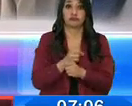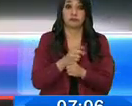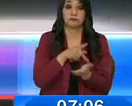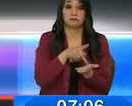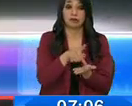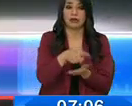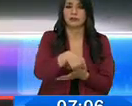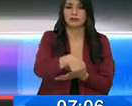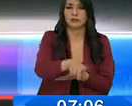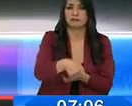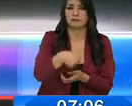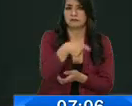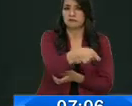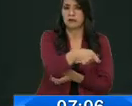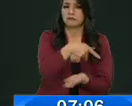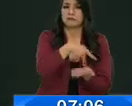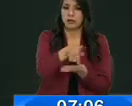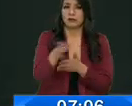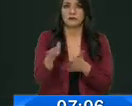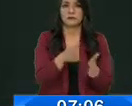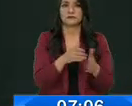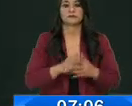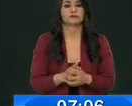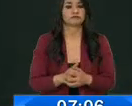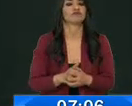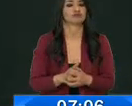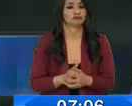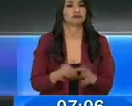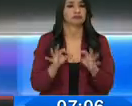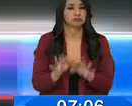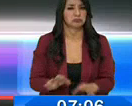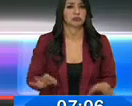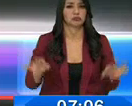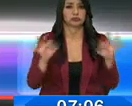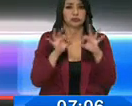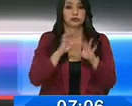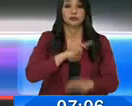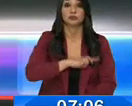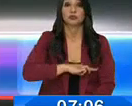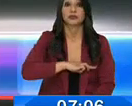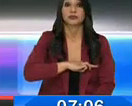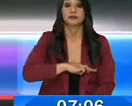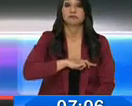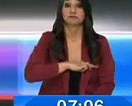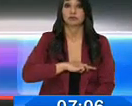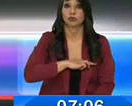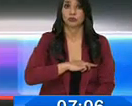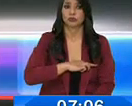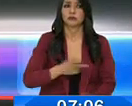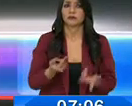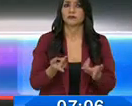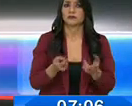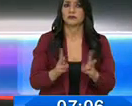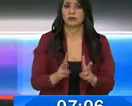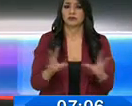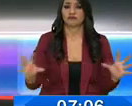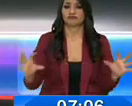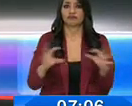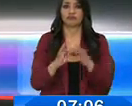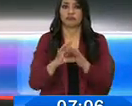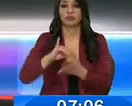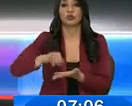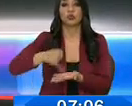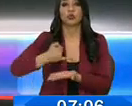semana. Hemos considerado nosotros la importancia, al ser los municipios quienes estamos también en directa relación con las juntas